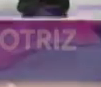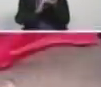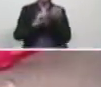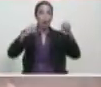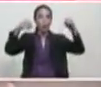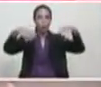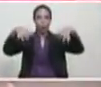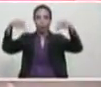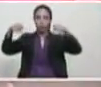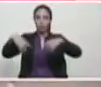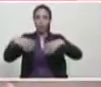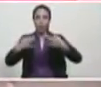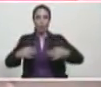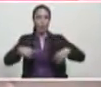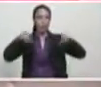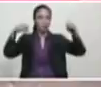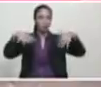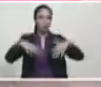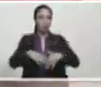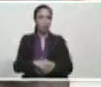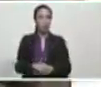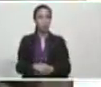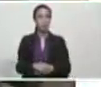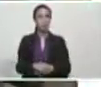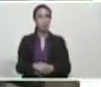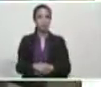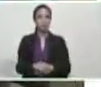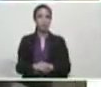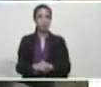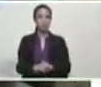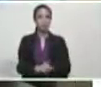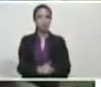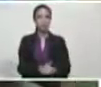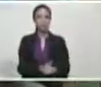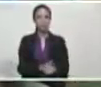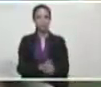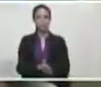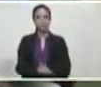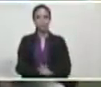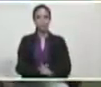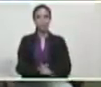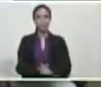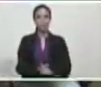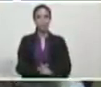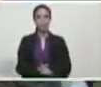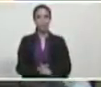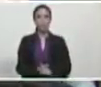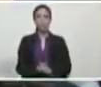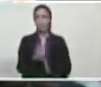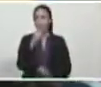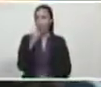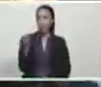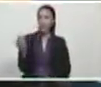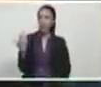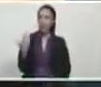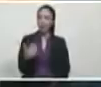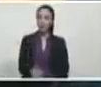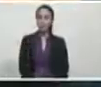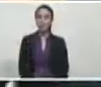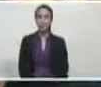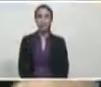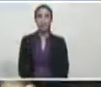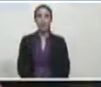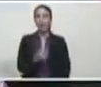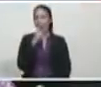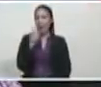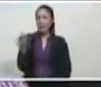sistema eléctrico regional, que también afectó todo lo que es la distribución de agua. Hasta el día de ayer tuvimos problemas con el